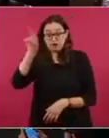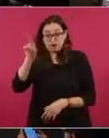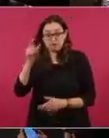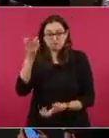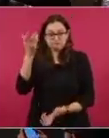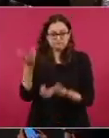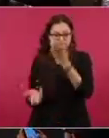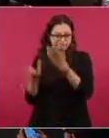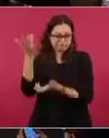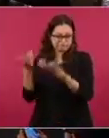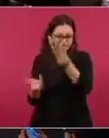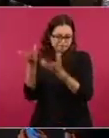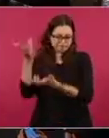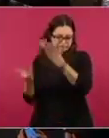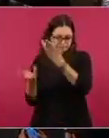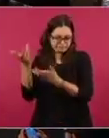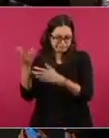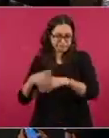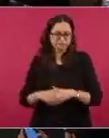y